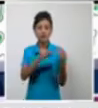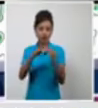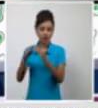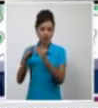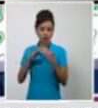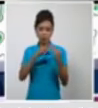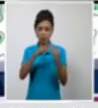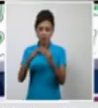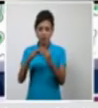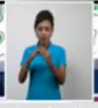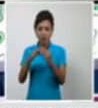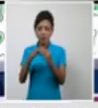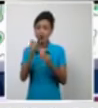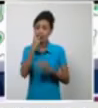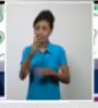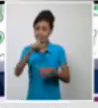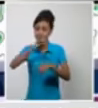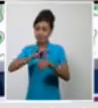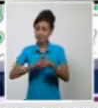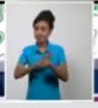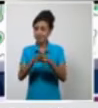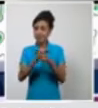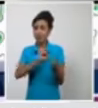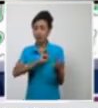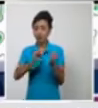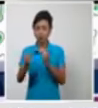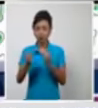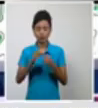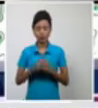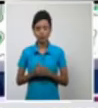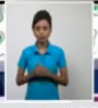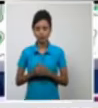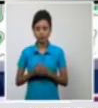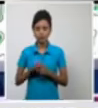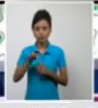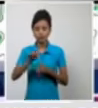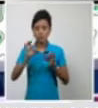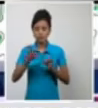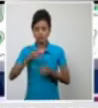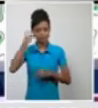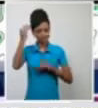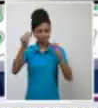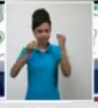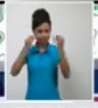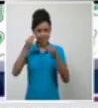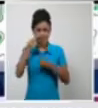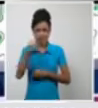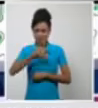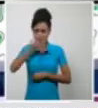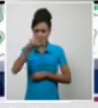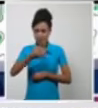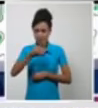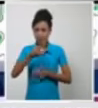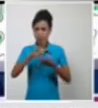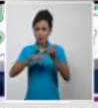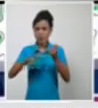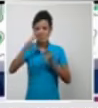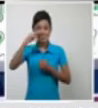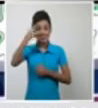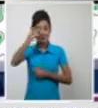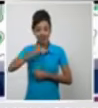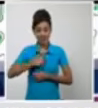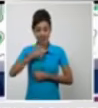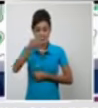el enfrentamiento y control de la COVID-19. Con esta crónica que nos llega desde la provincia de Ciego de Ávila,